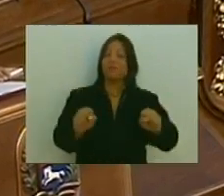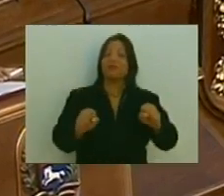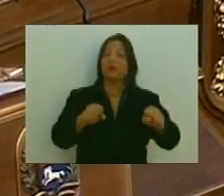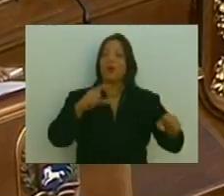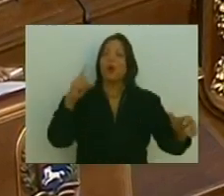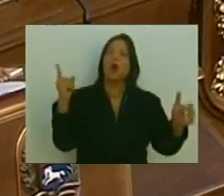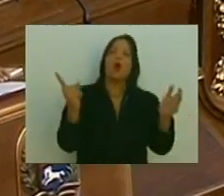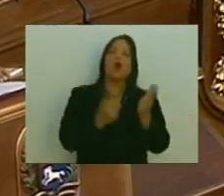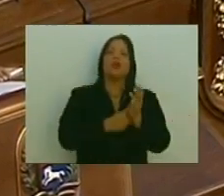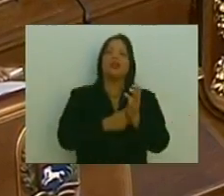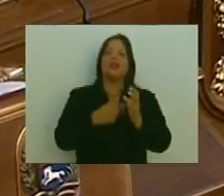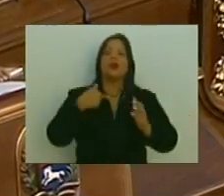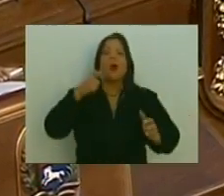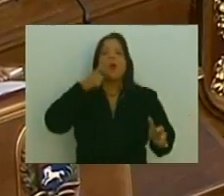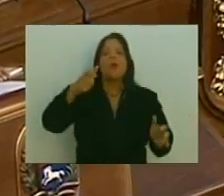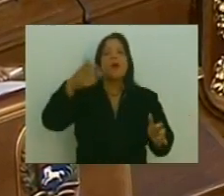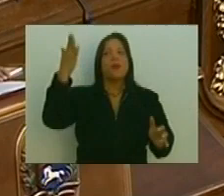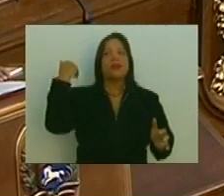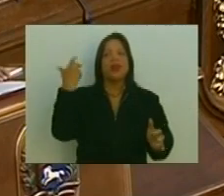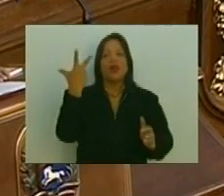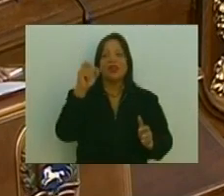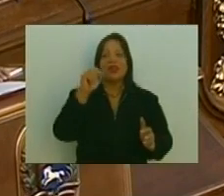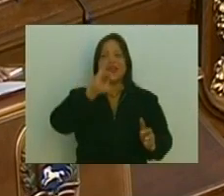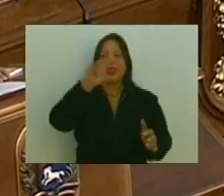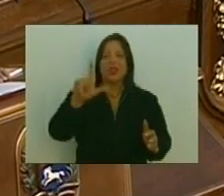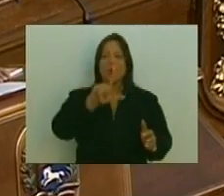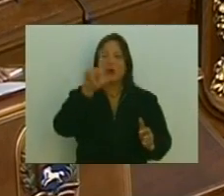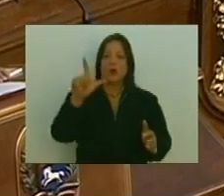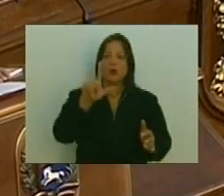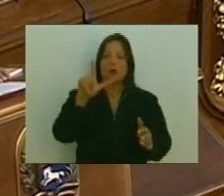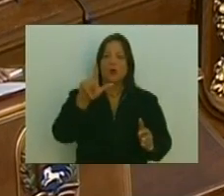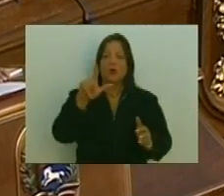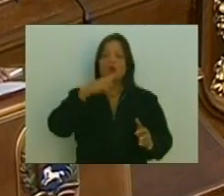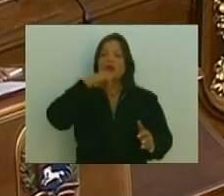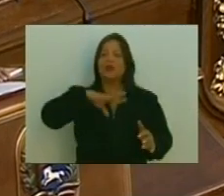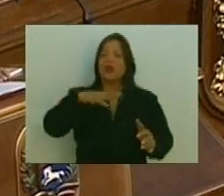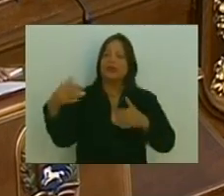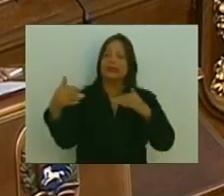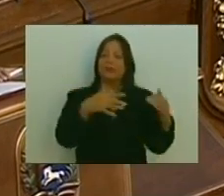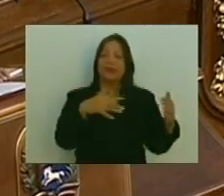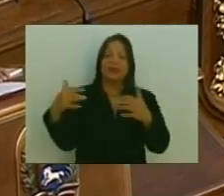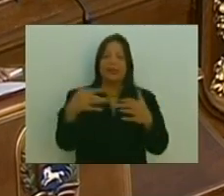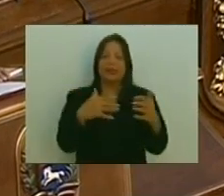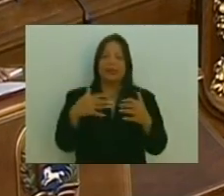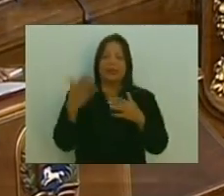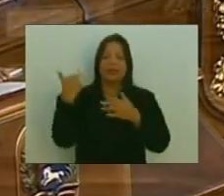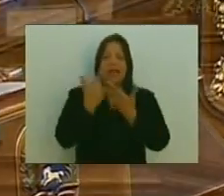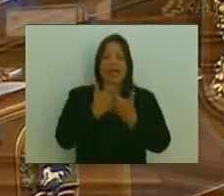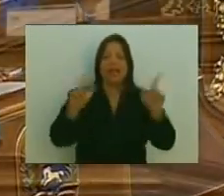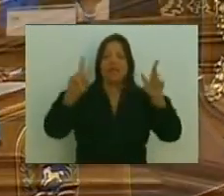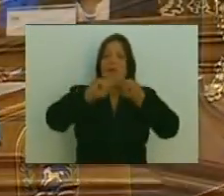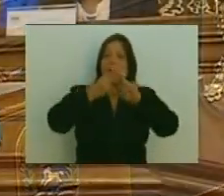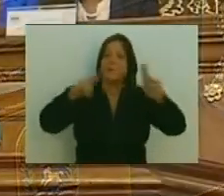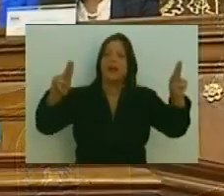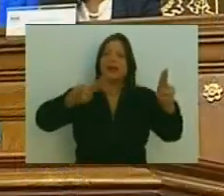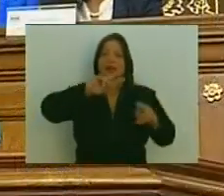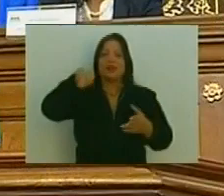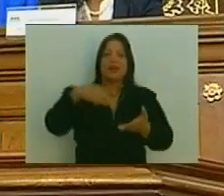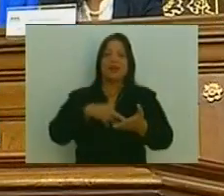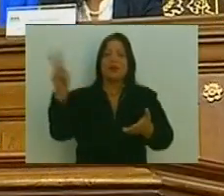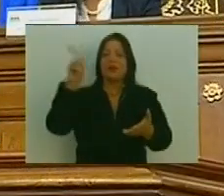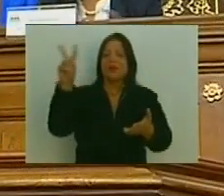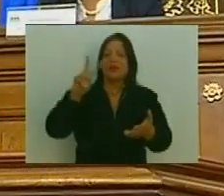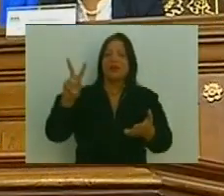nuevamente por nuestro pueblo el pasado 30 de julio, en la histórica batalla que libramos por la paz de nuestra República.